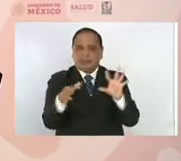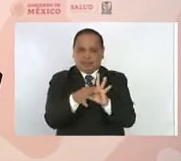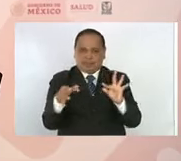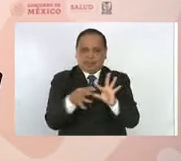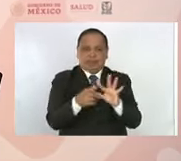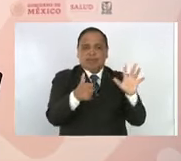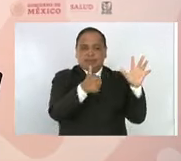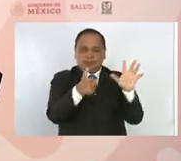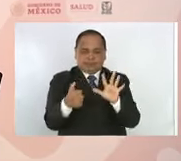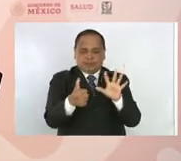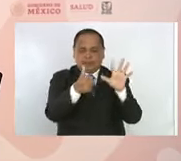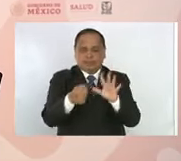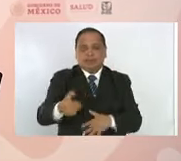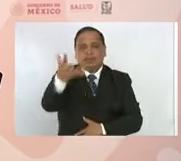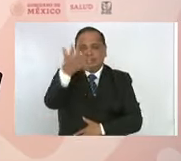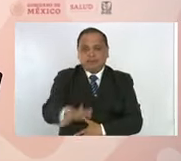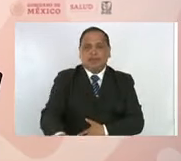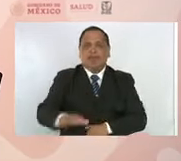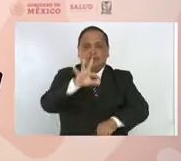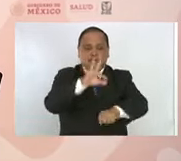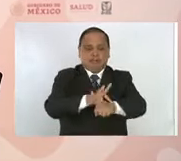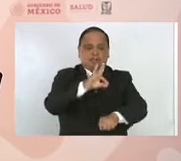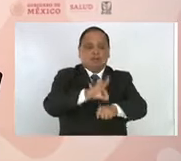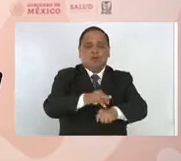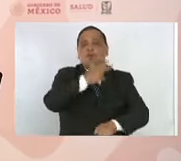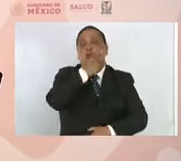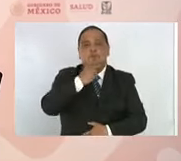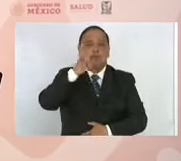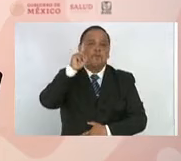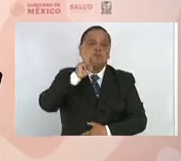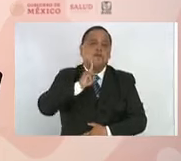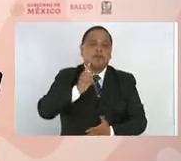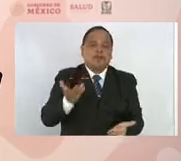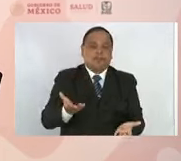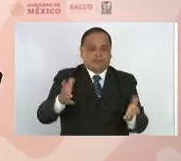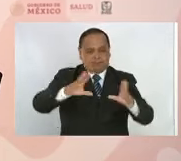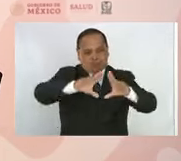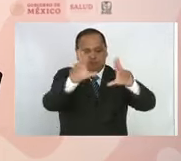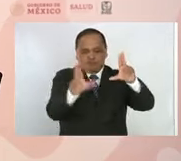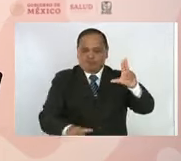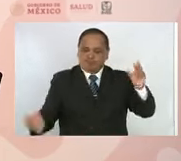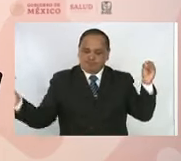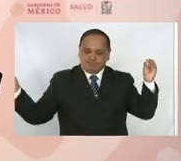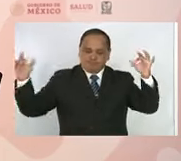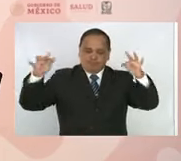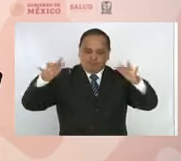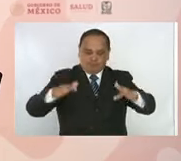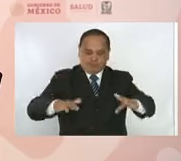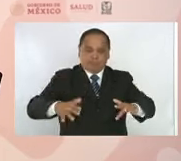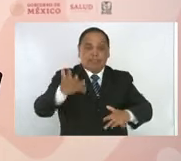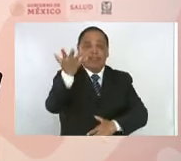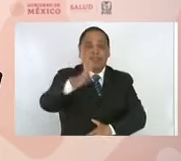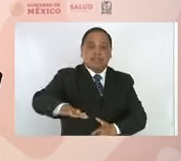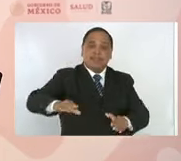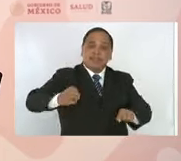610 especialistas cubanos a la salud de los mexicanos en 10 estados del país.